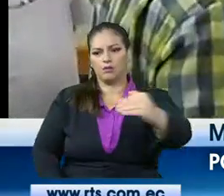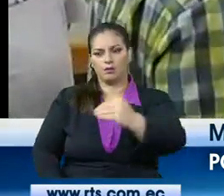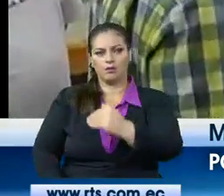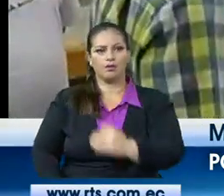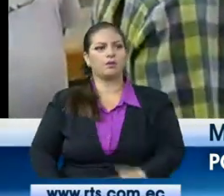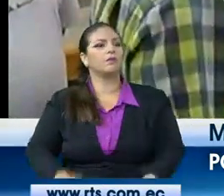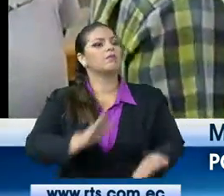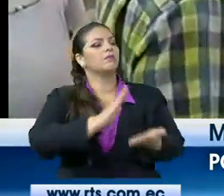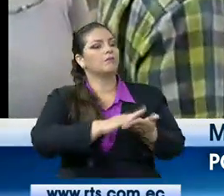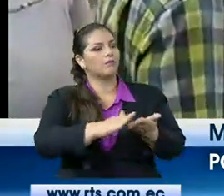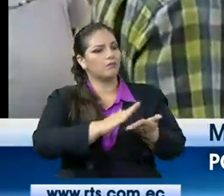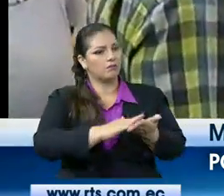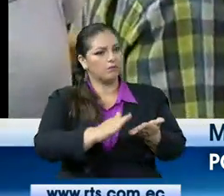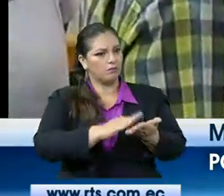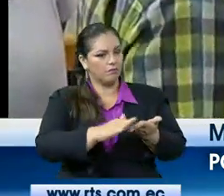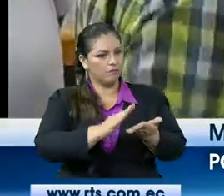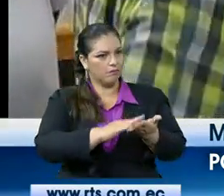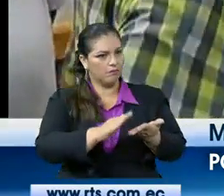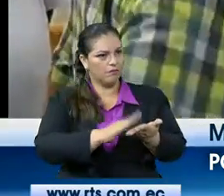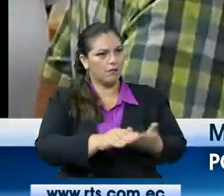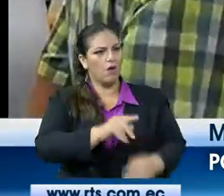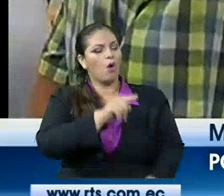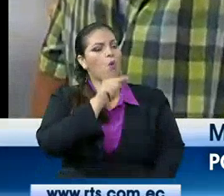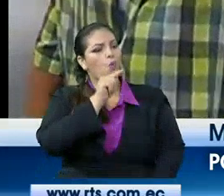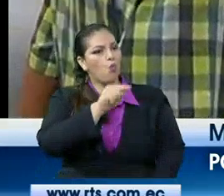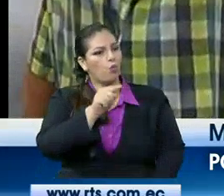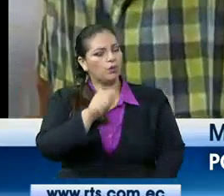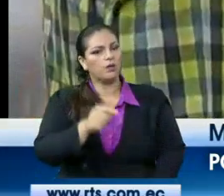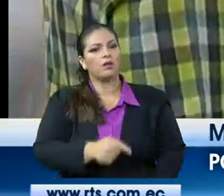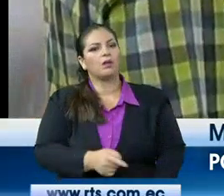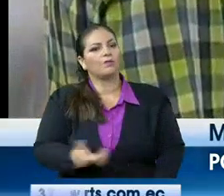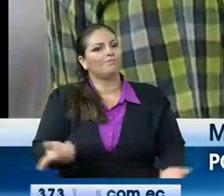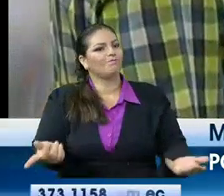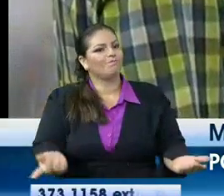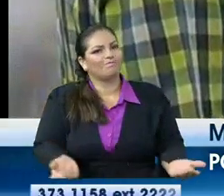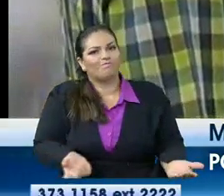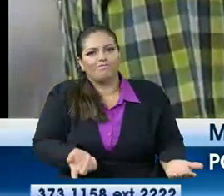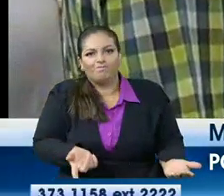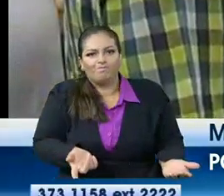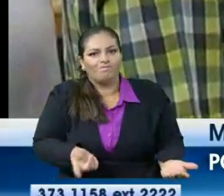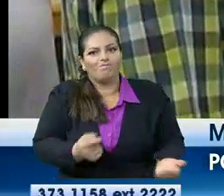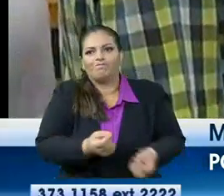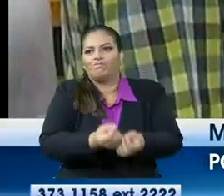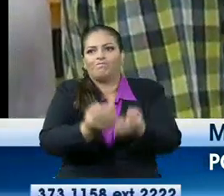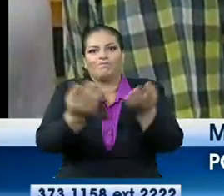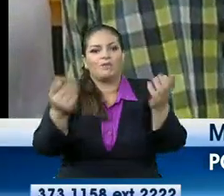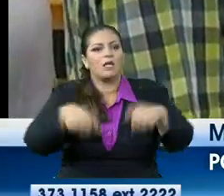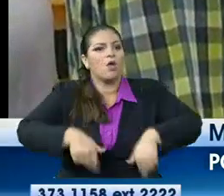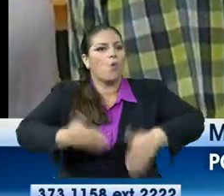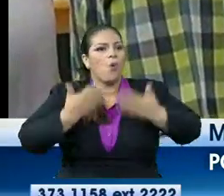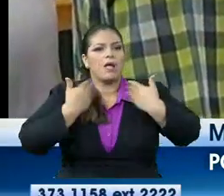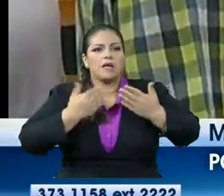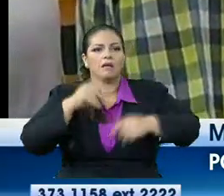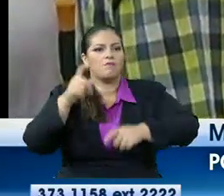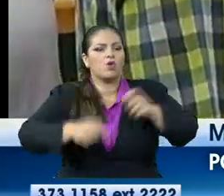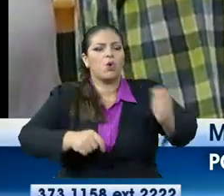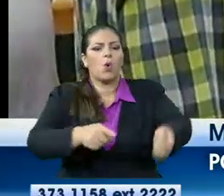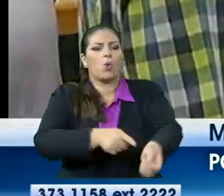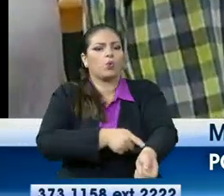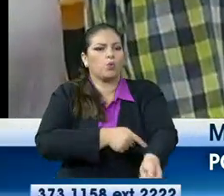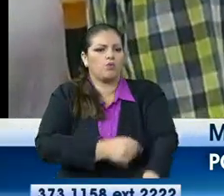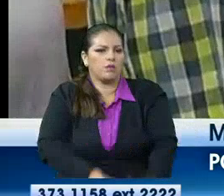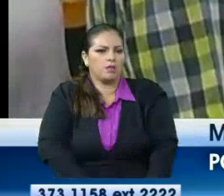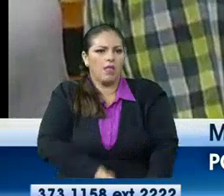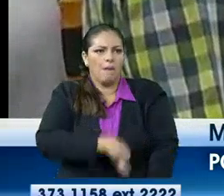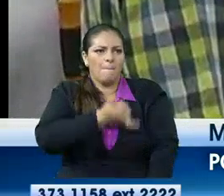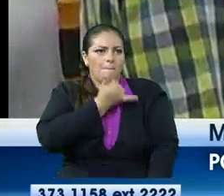discúlpeme caballero que le diga, ya olvidémonos esas malas costumbres, no le digo a ustedes. Aquí en Guayaquil estamos acostumbrados de que nosotros, para ingresar a nuestra